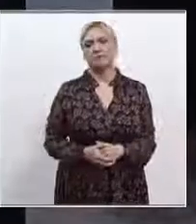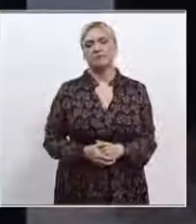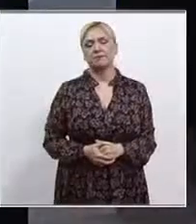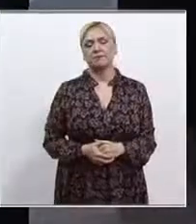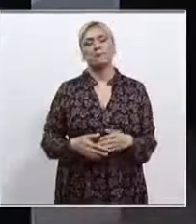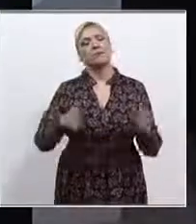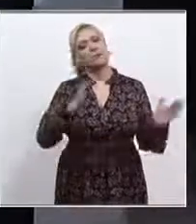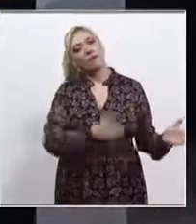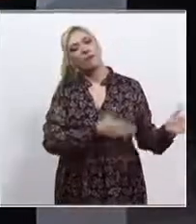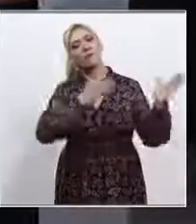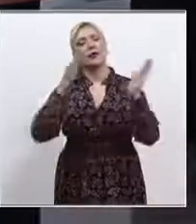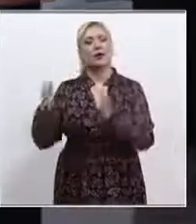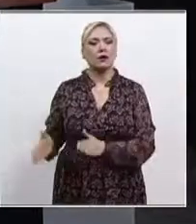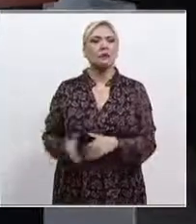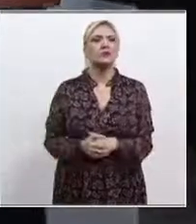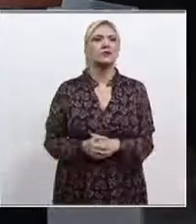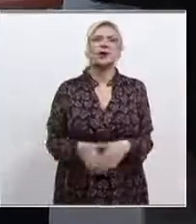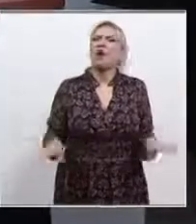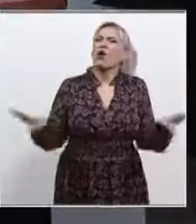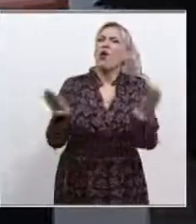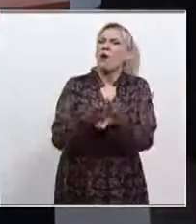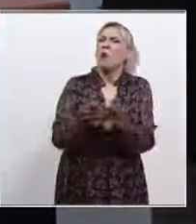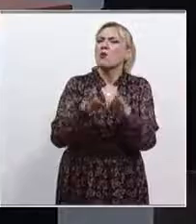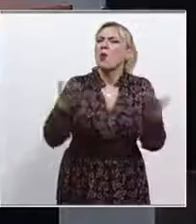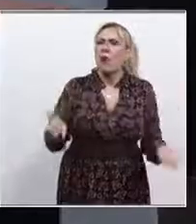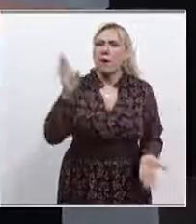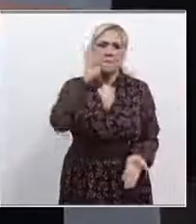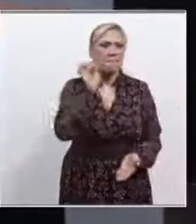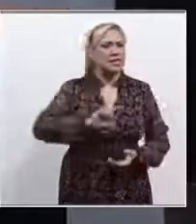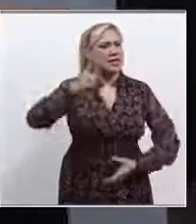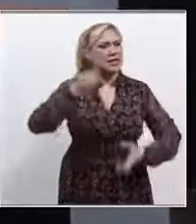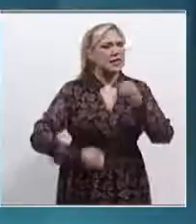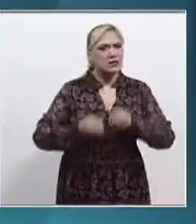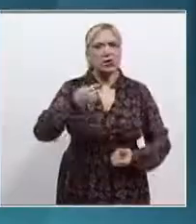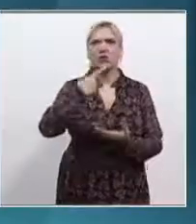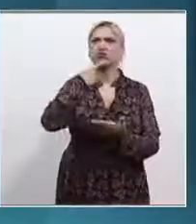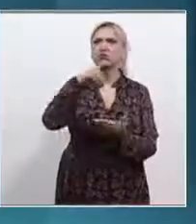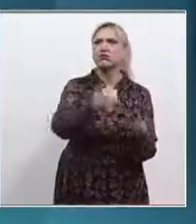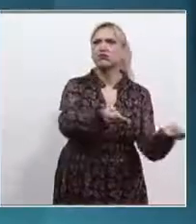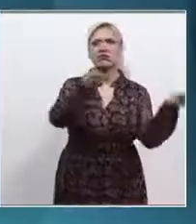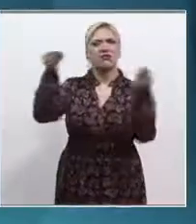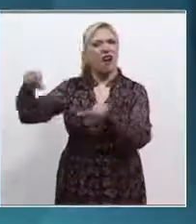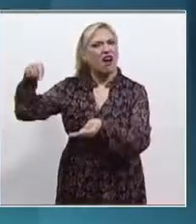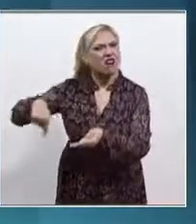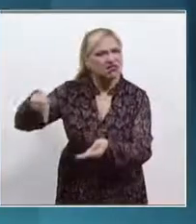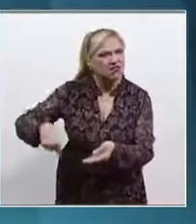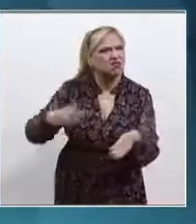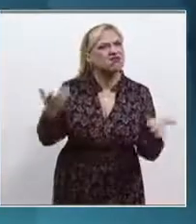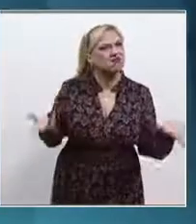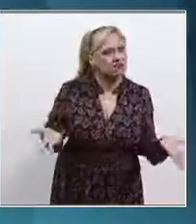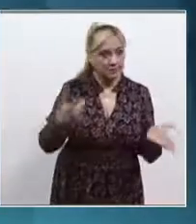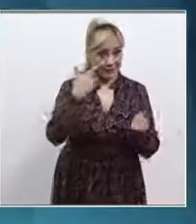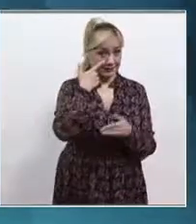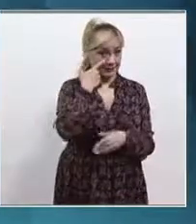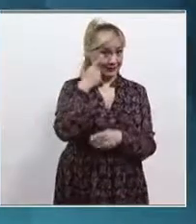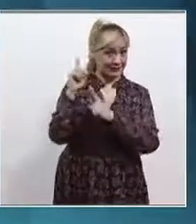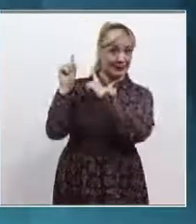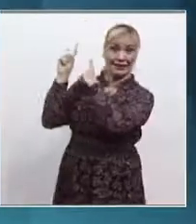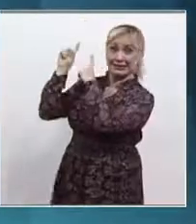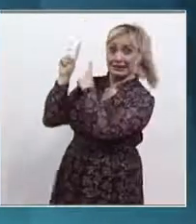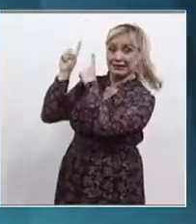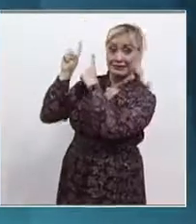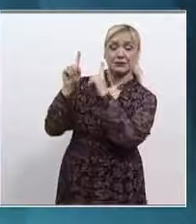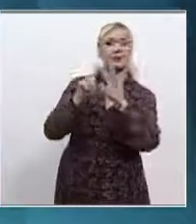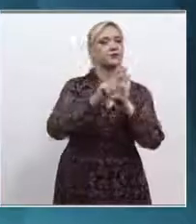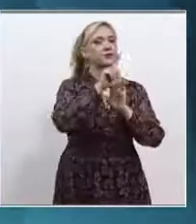Vamos a otros temas. ¿Cómo se turna a las y los ministros los asuntos que llegan a la Suprema Corte? Pues en redes sociales el máximo tribunal indicó